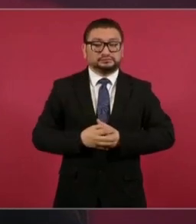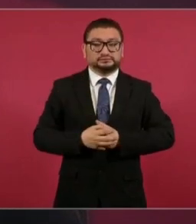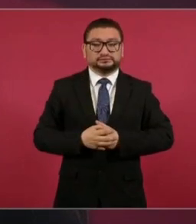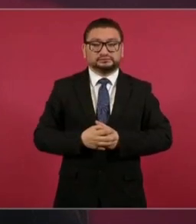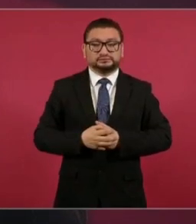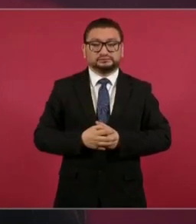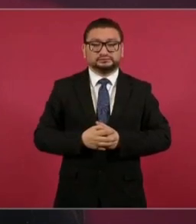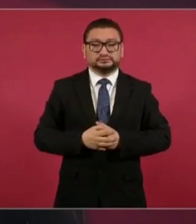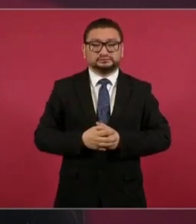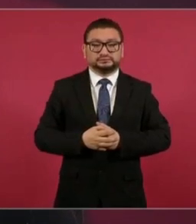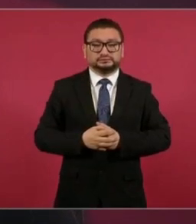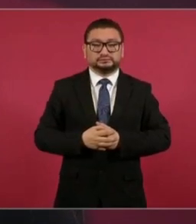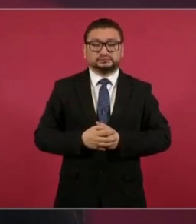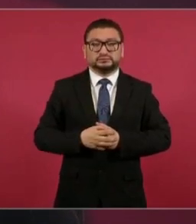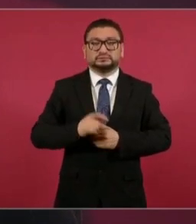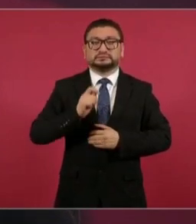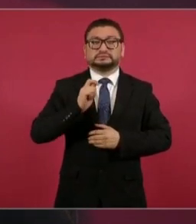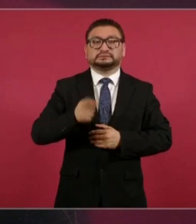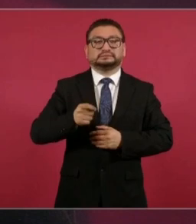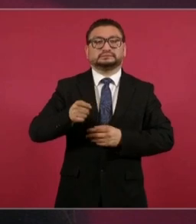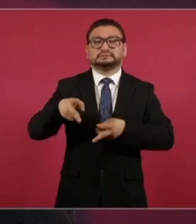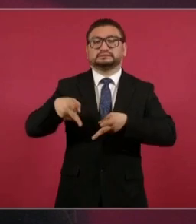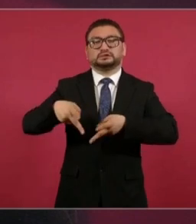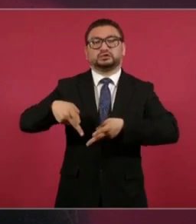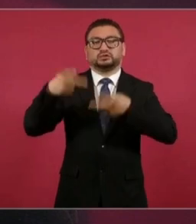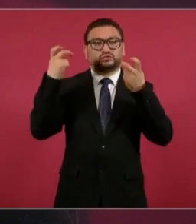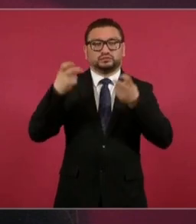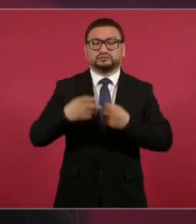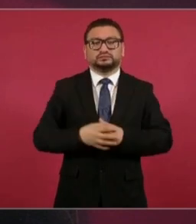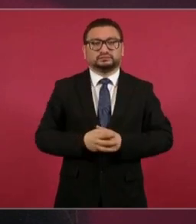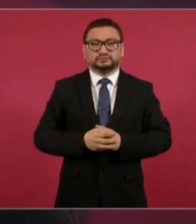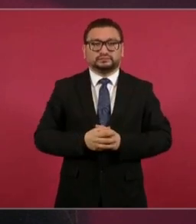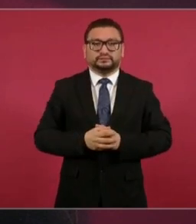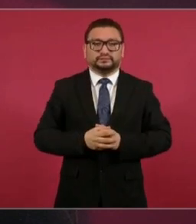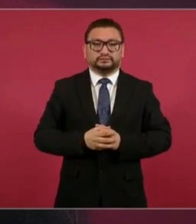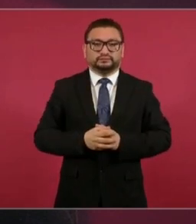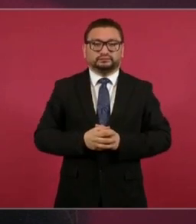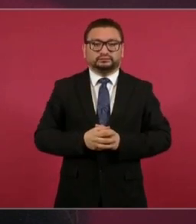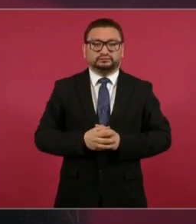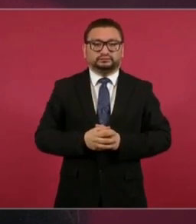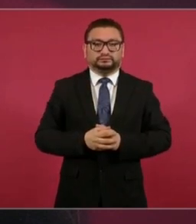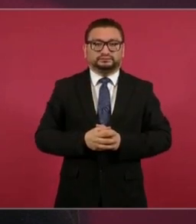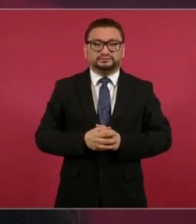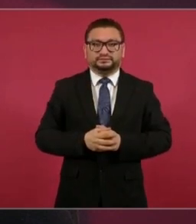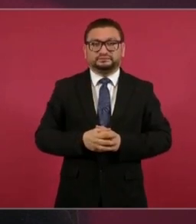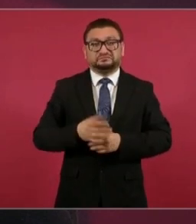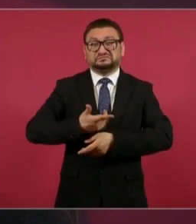Argentina un robo en